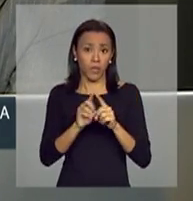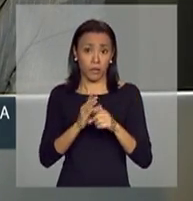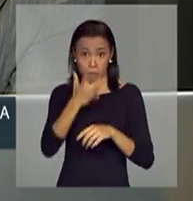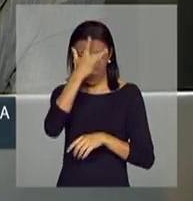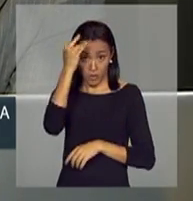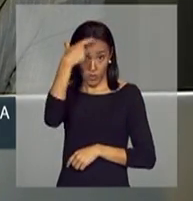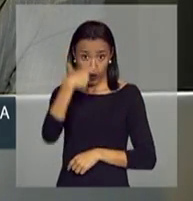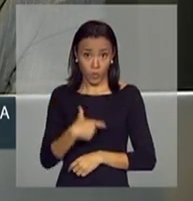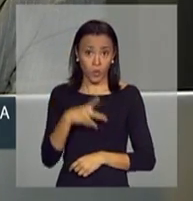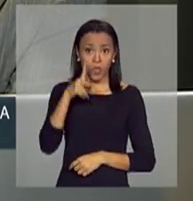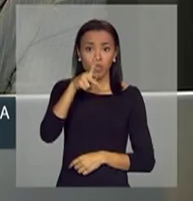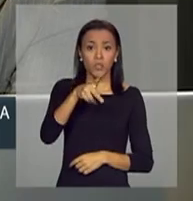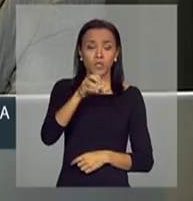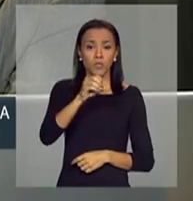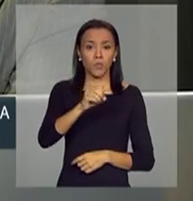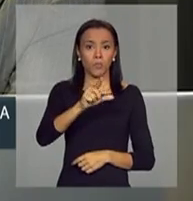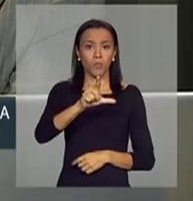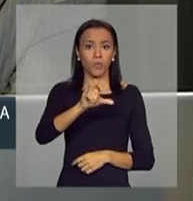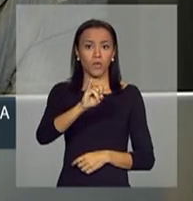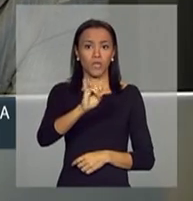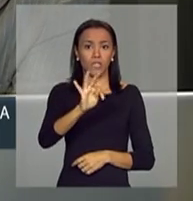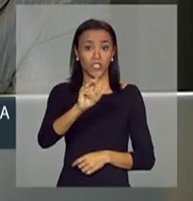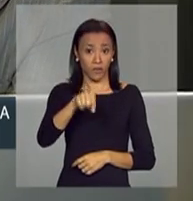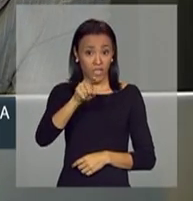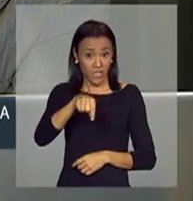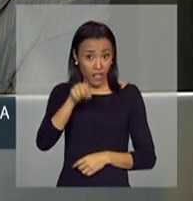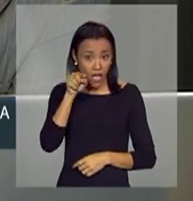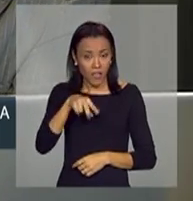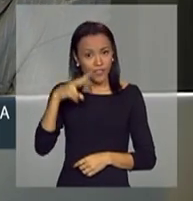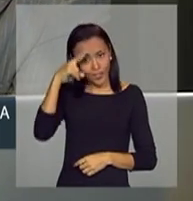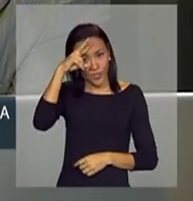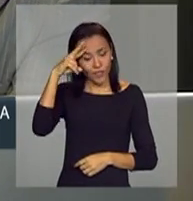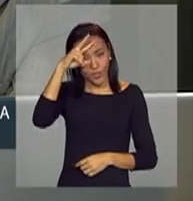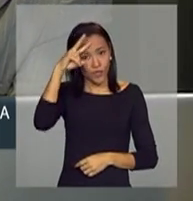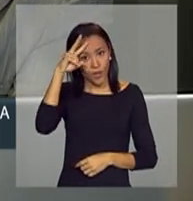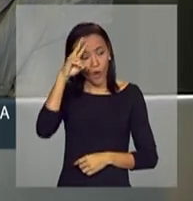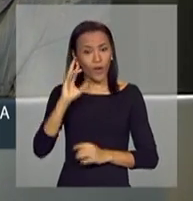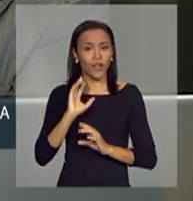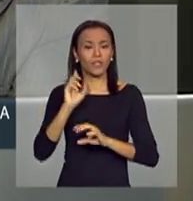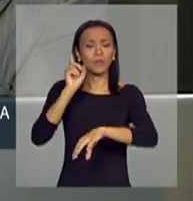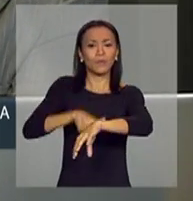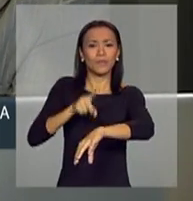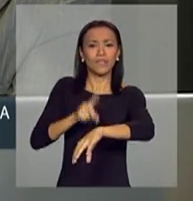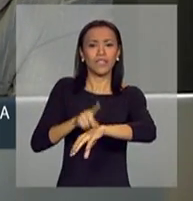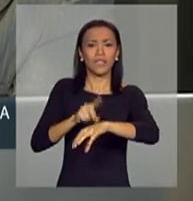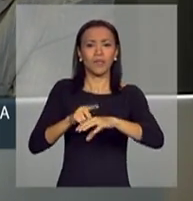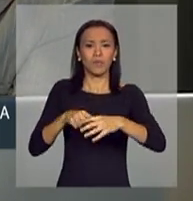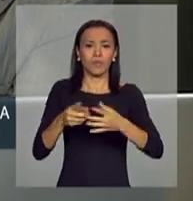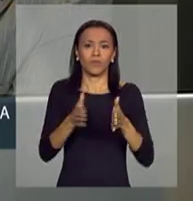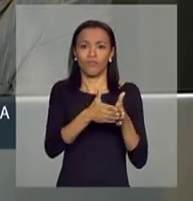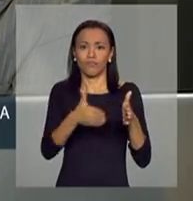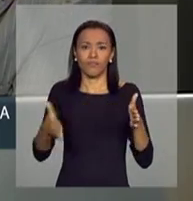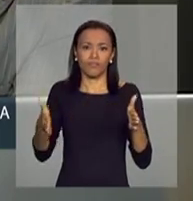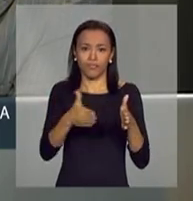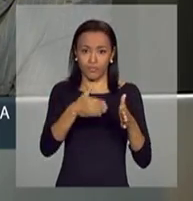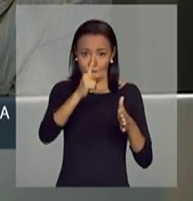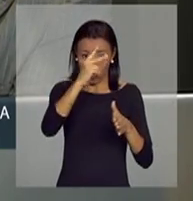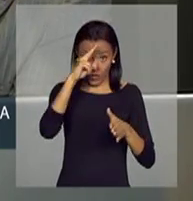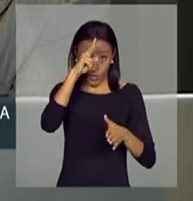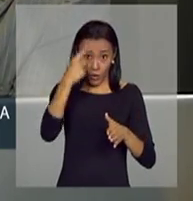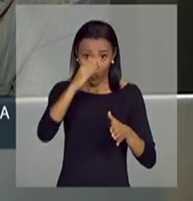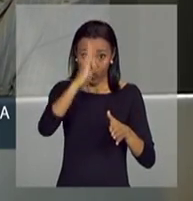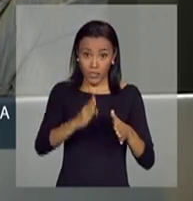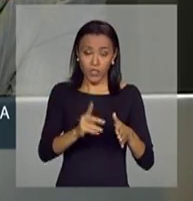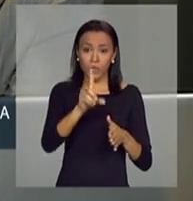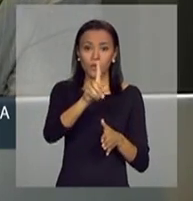Esa historia, la idea de que la dictadura fue una dictadura benévola o quirúrgica que solamente se concentró